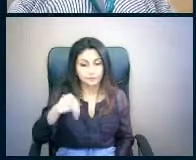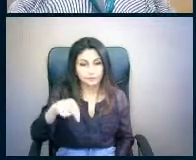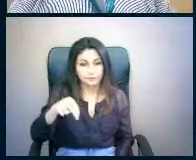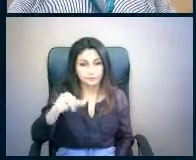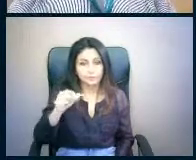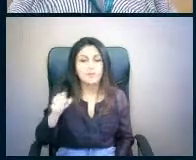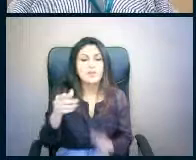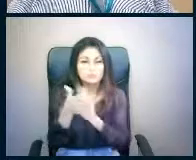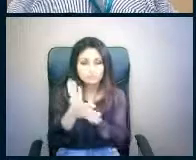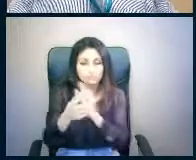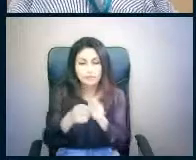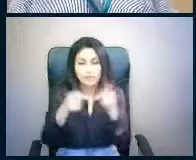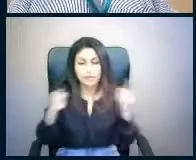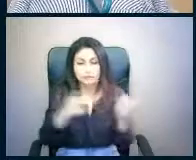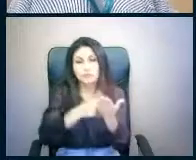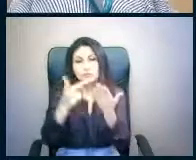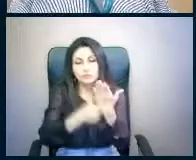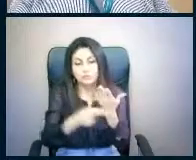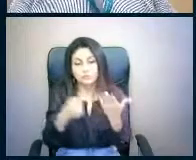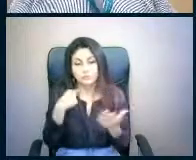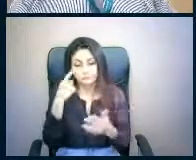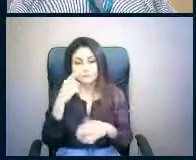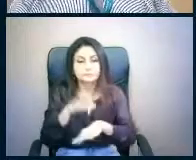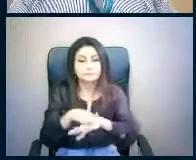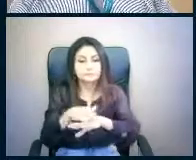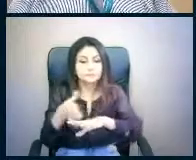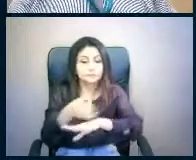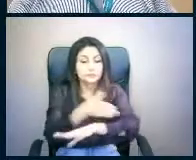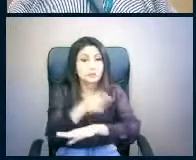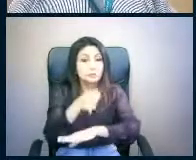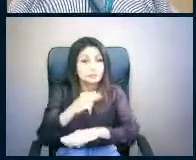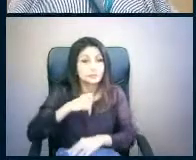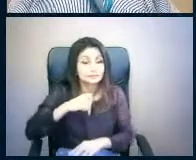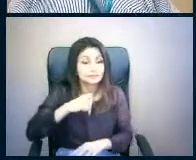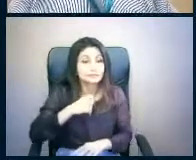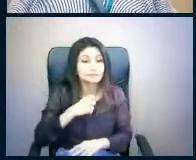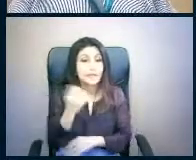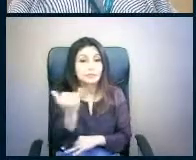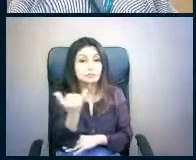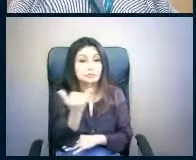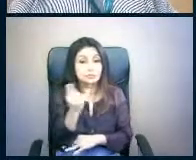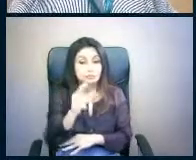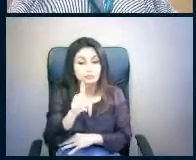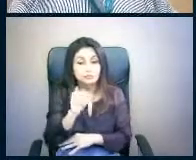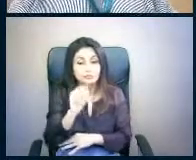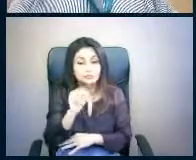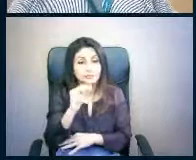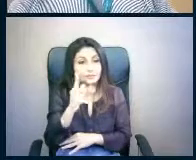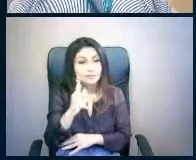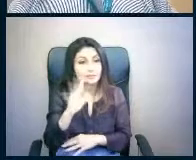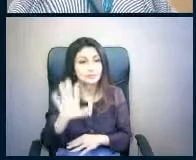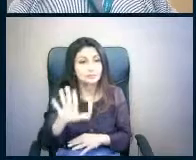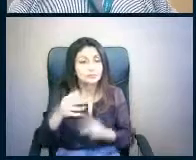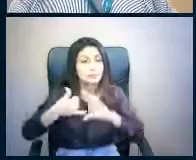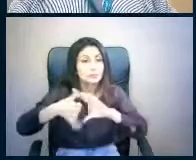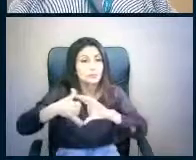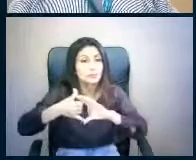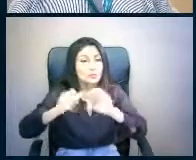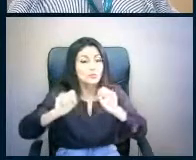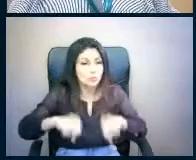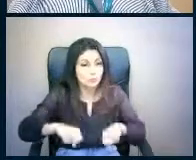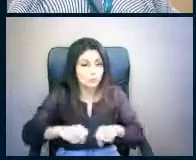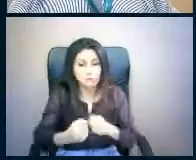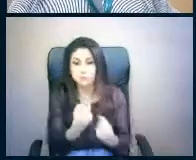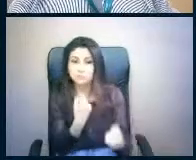cederle la palabra, quisiera recordarles que tienen un link de WhatsApp por medio del cual pueden hacernos las preguntas que